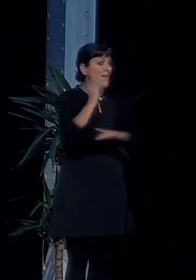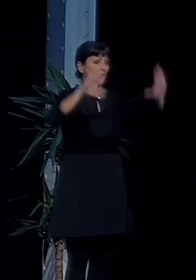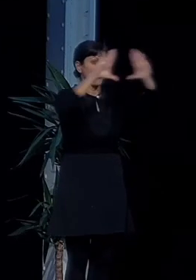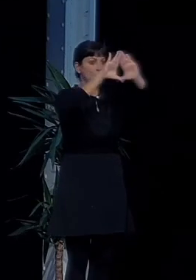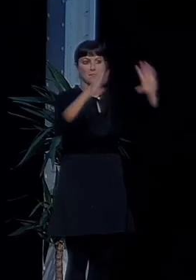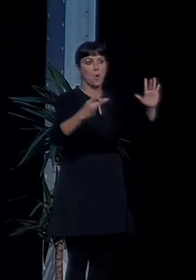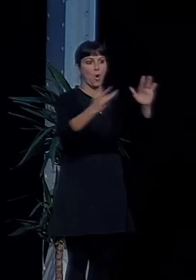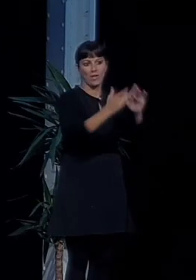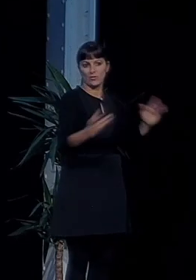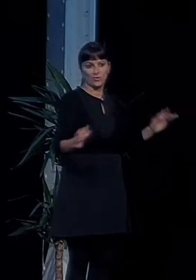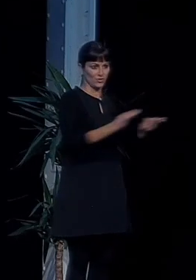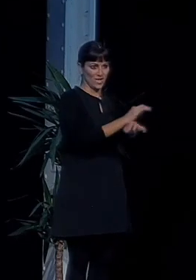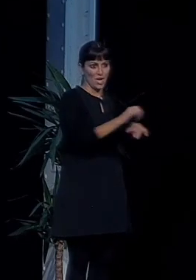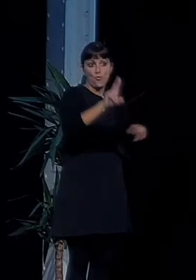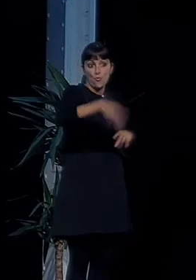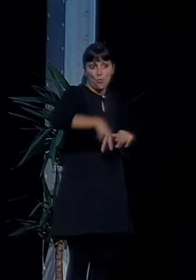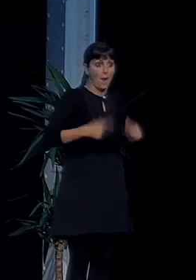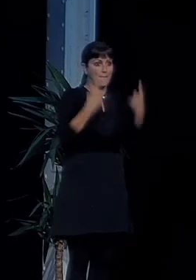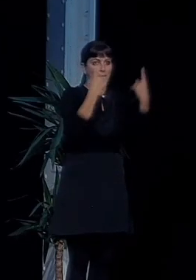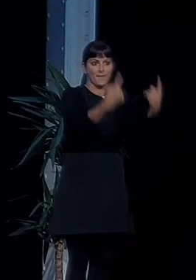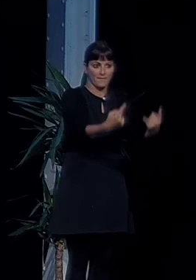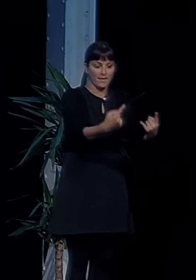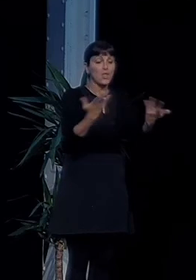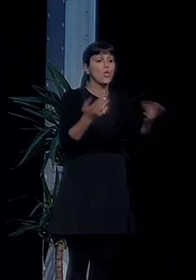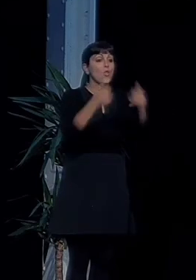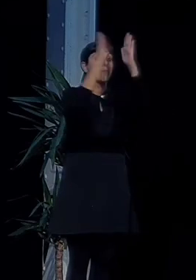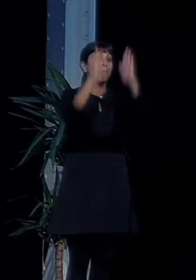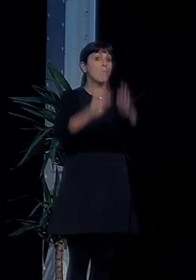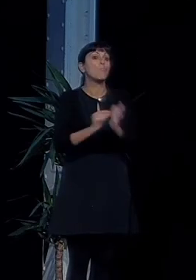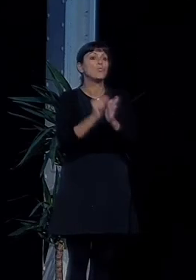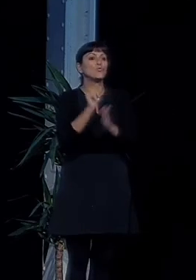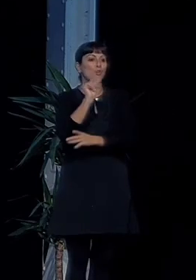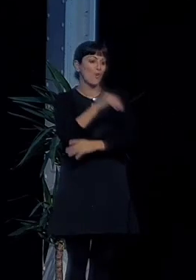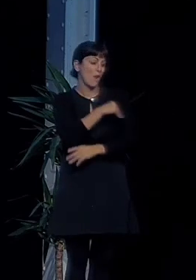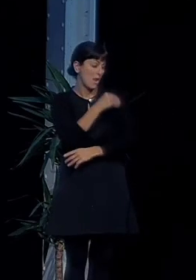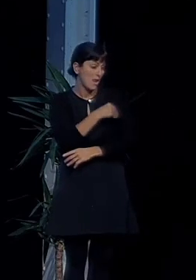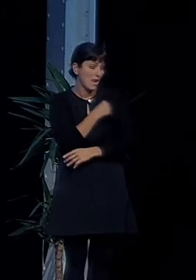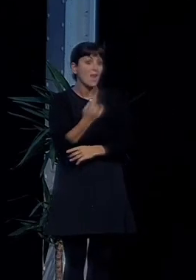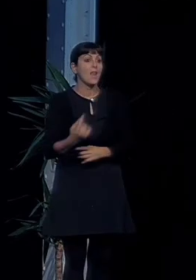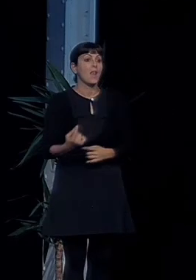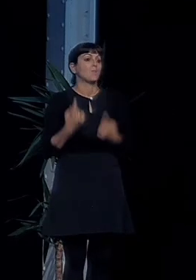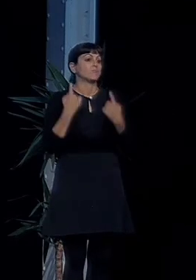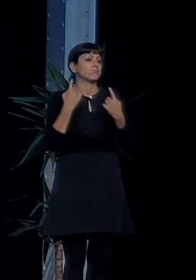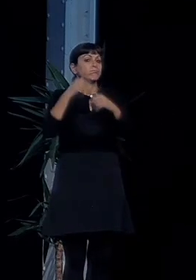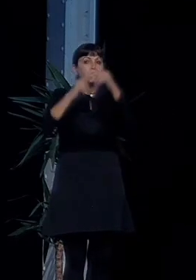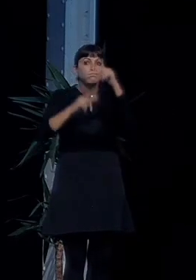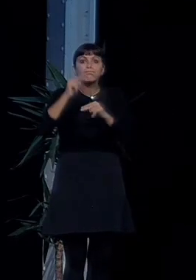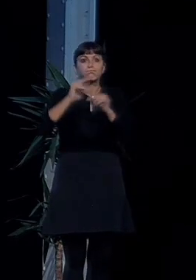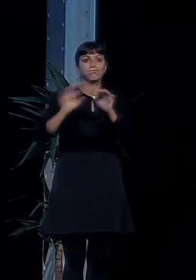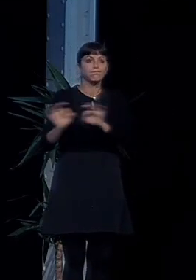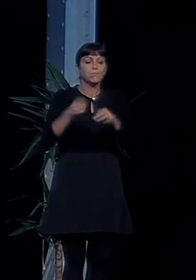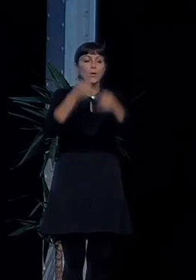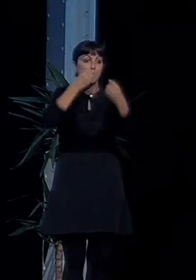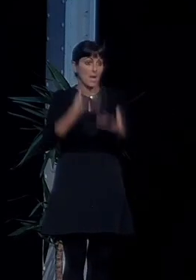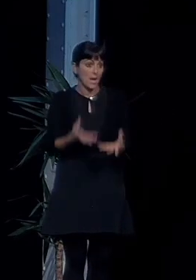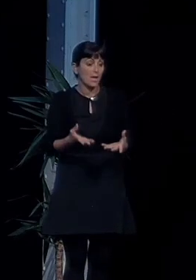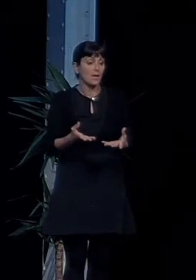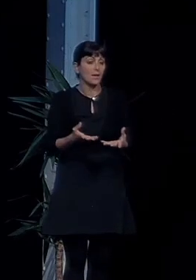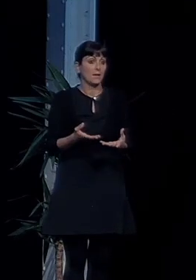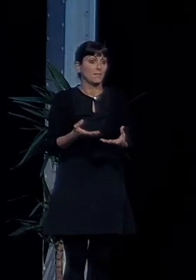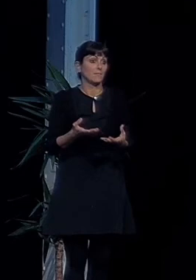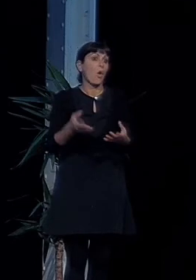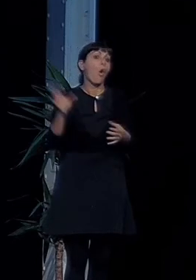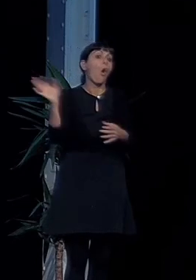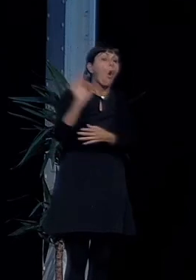feminismo, si ese punto lila está bien construido, o sea, si no es sin más un punto lila que la institución hace para